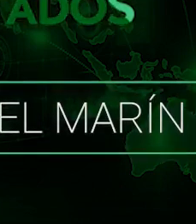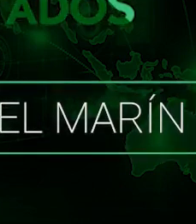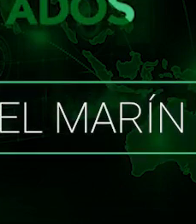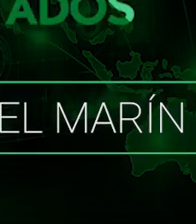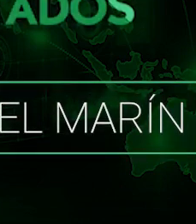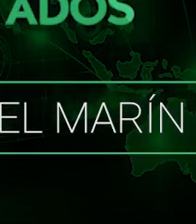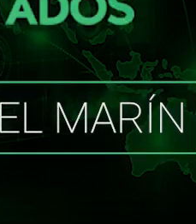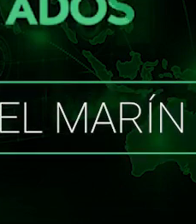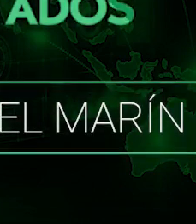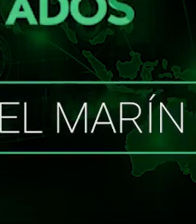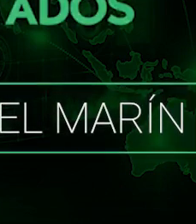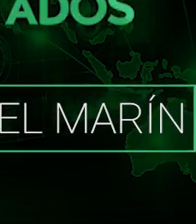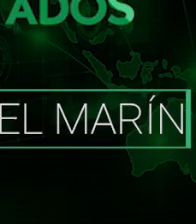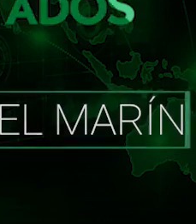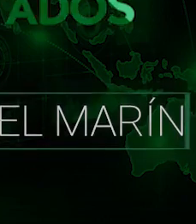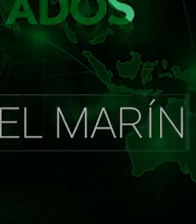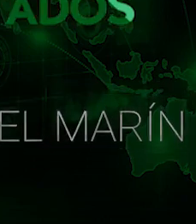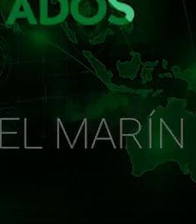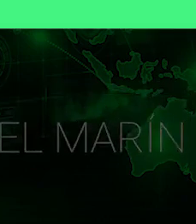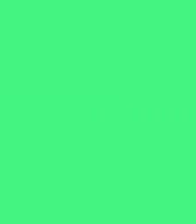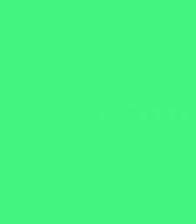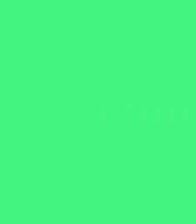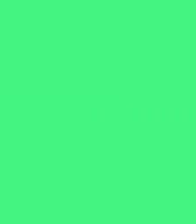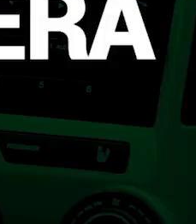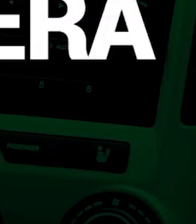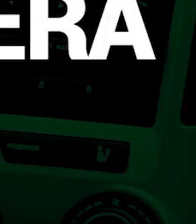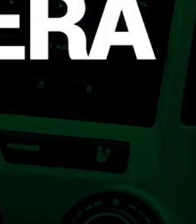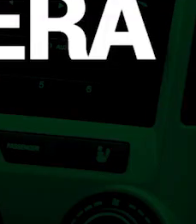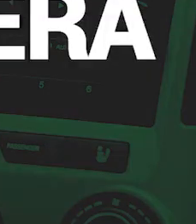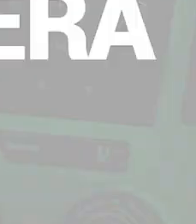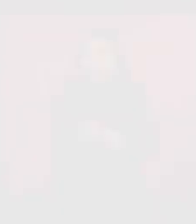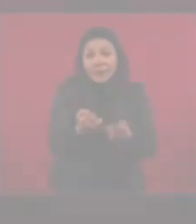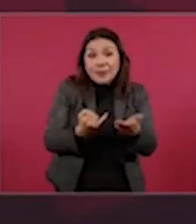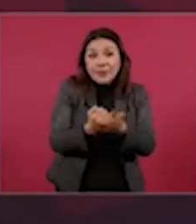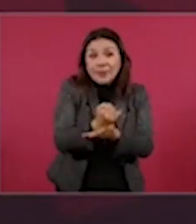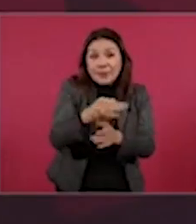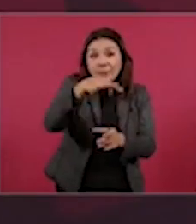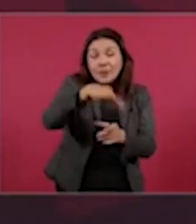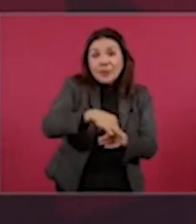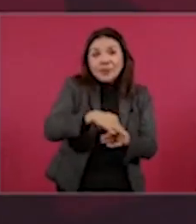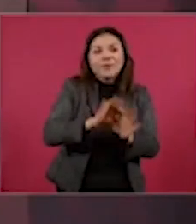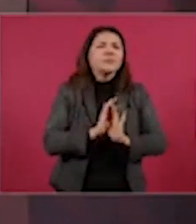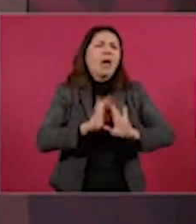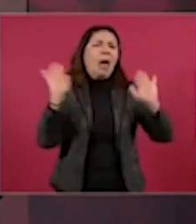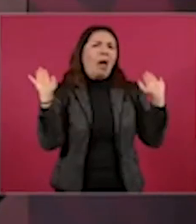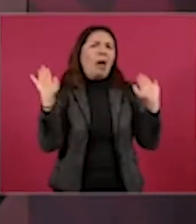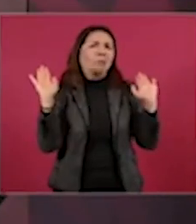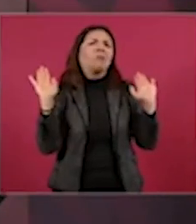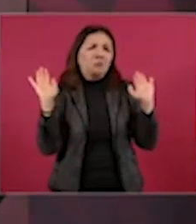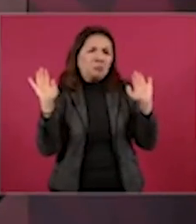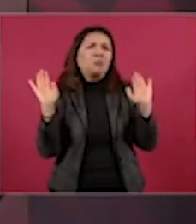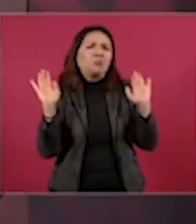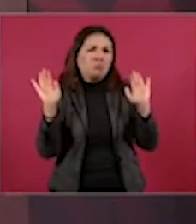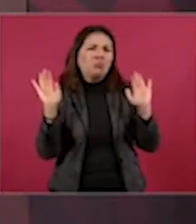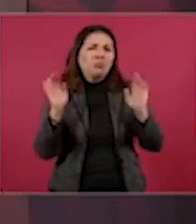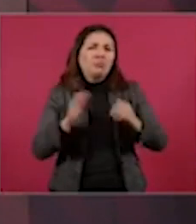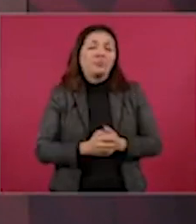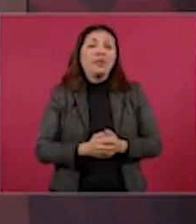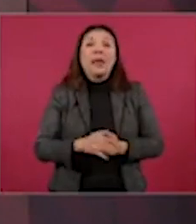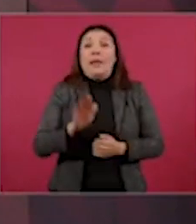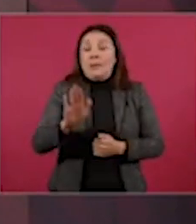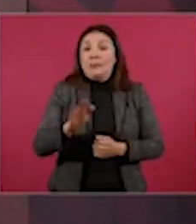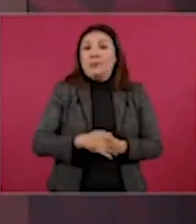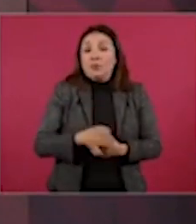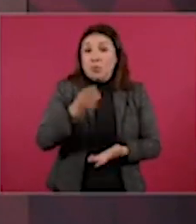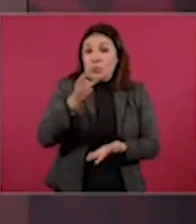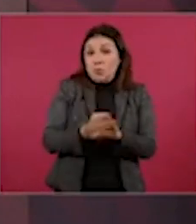con nosotros, aquí están las noticias. La mañanera. El presidente Andrés Manuel López Obrador celebró que